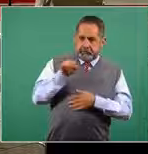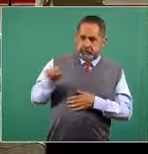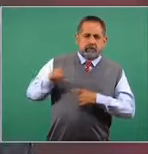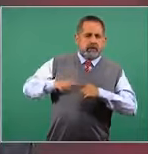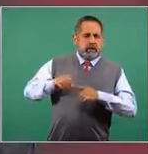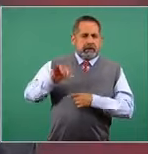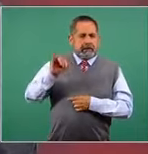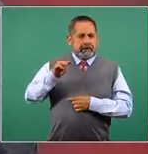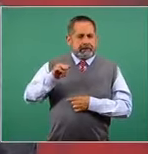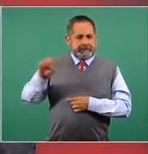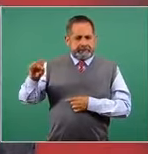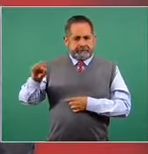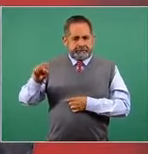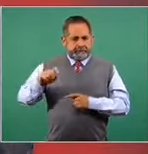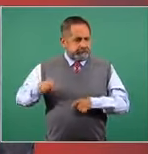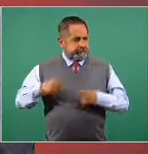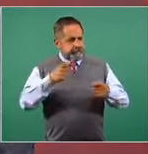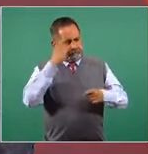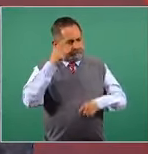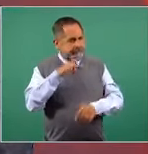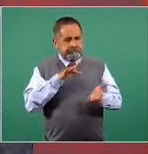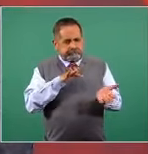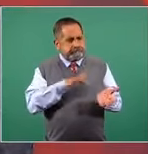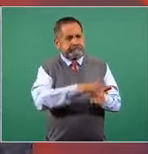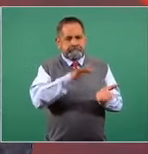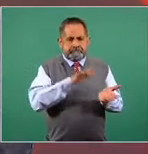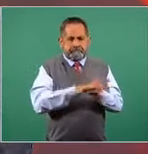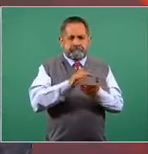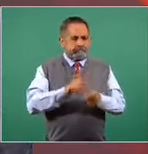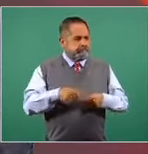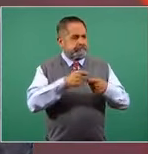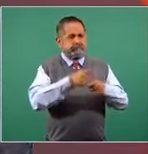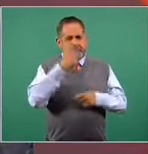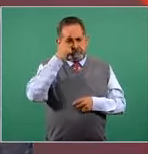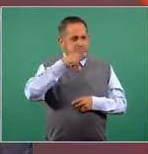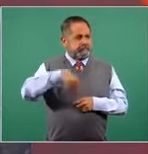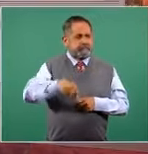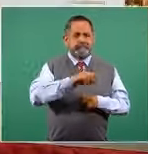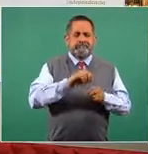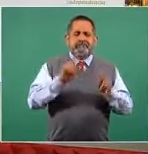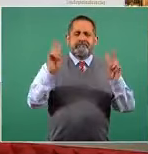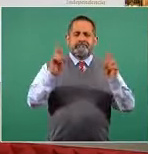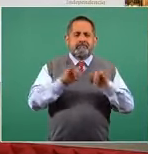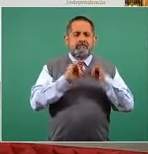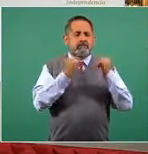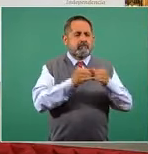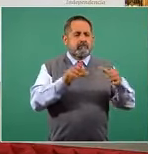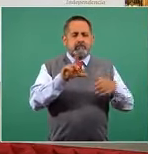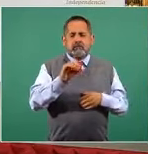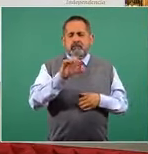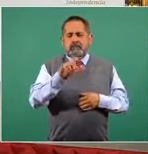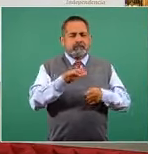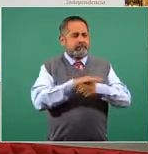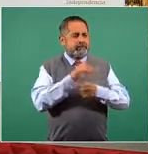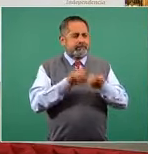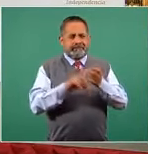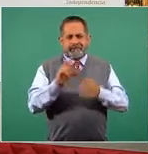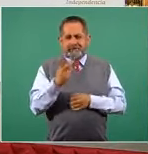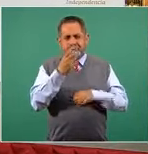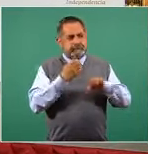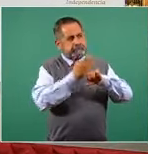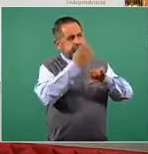Social, para una actividad de apoyo a las juntas locales, las 32 juntas locales, las de